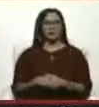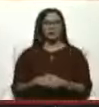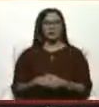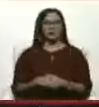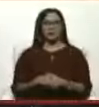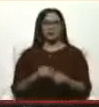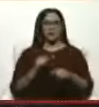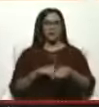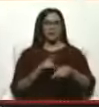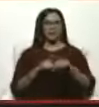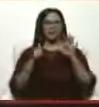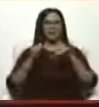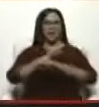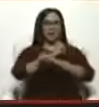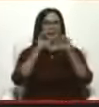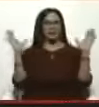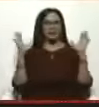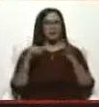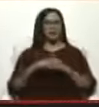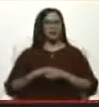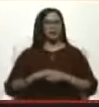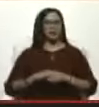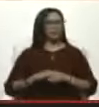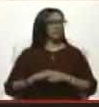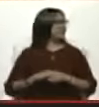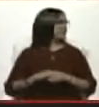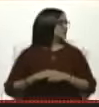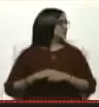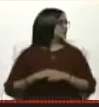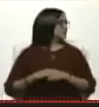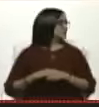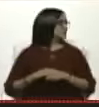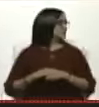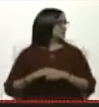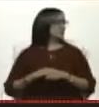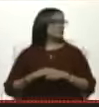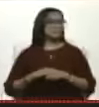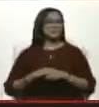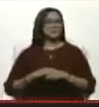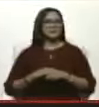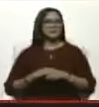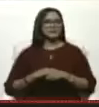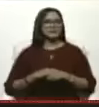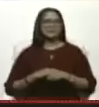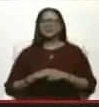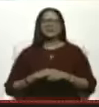De repente a las 6 de la mañana. No dio tiempo sacar los corotos, nada, todo. El agua que vino a mandar.